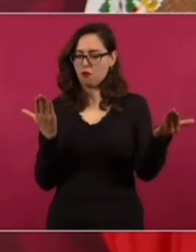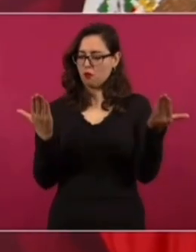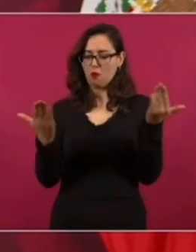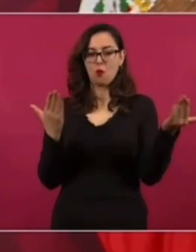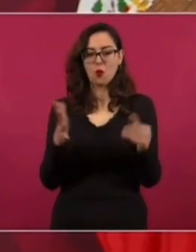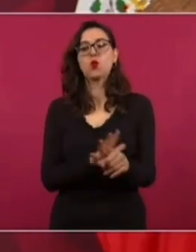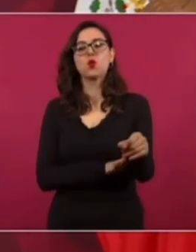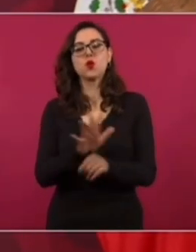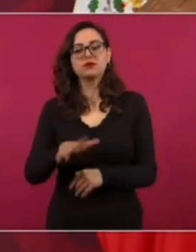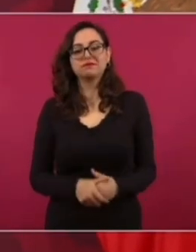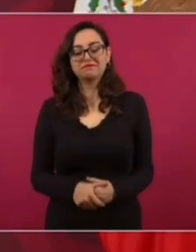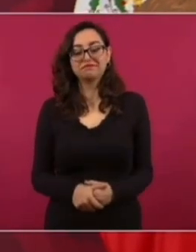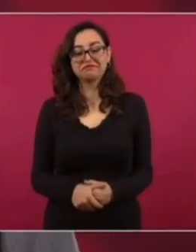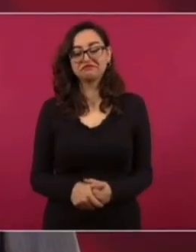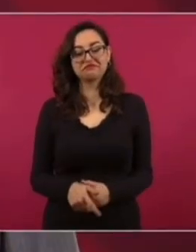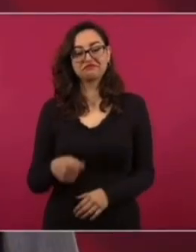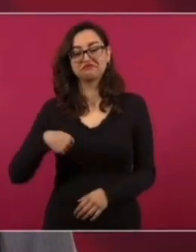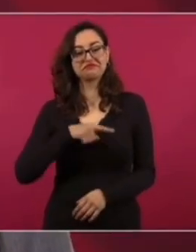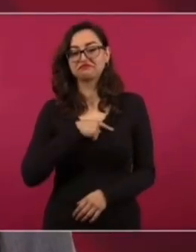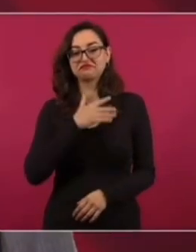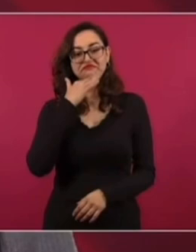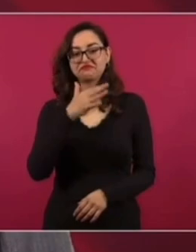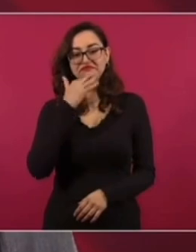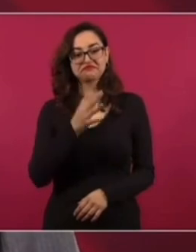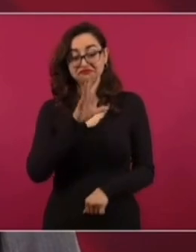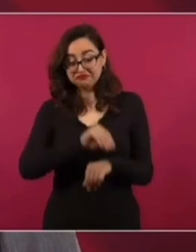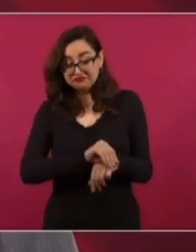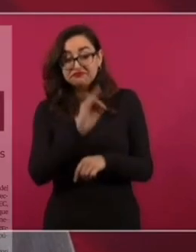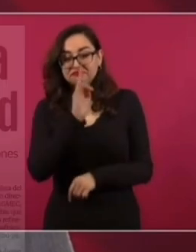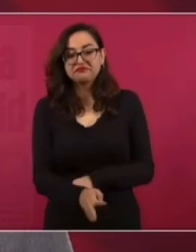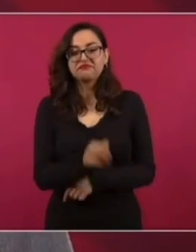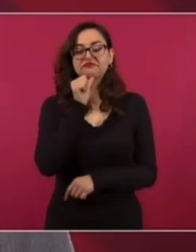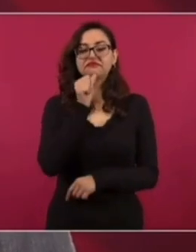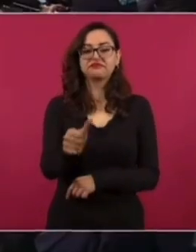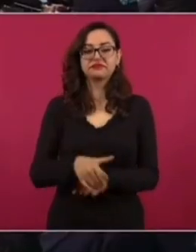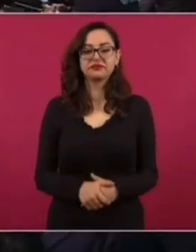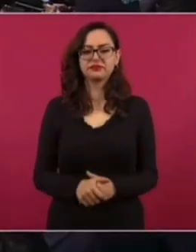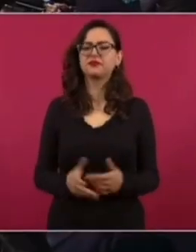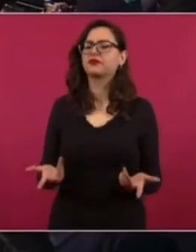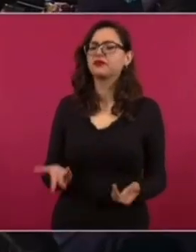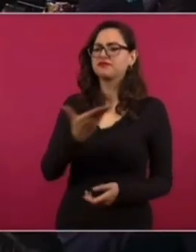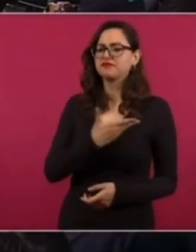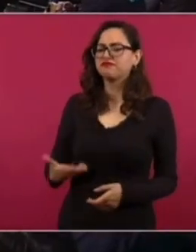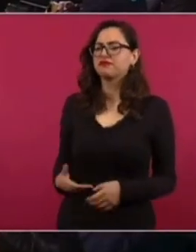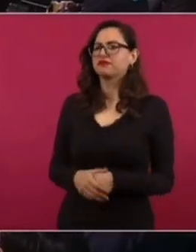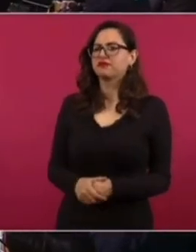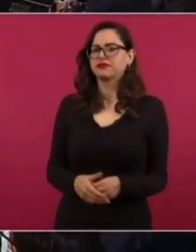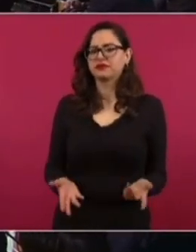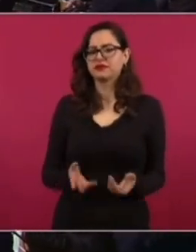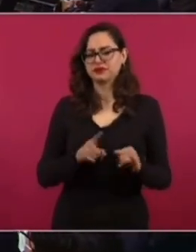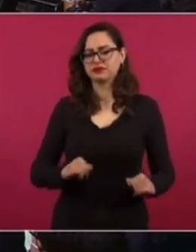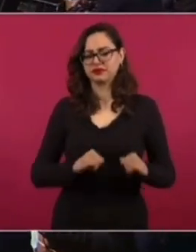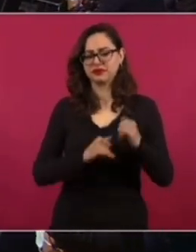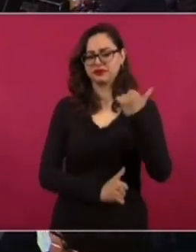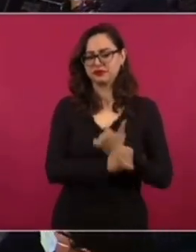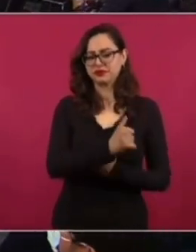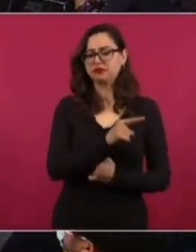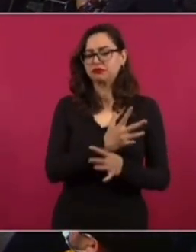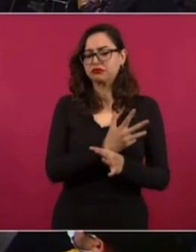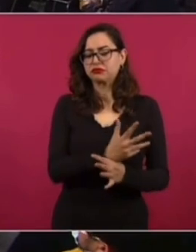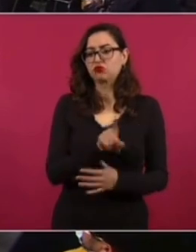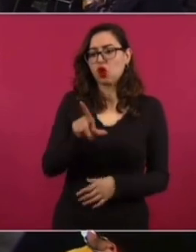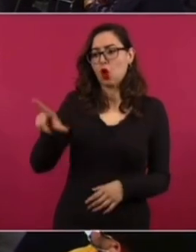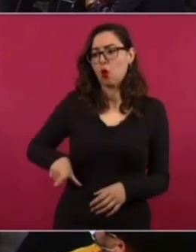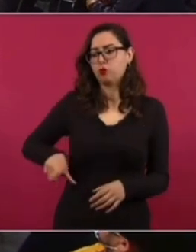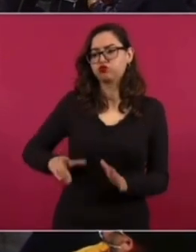es que no se acepta la corrupción en este gobierno, no se permite la corrupción. Y en ese sentido, presidente, el Instituto Mexicano de la Competitividad aseveró que en las megaobras y otros proyectos de